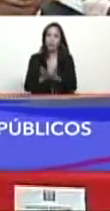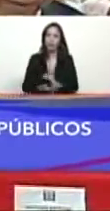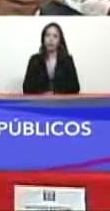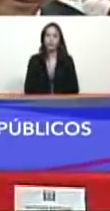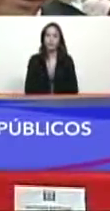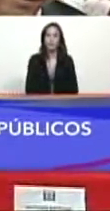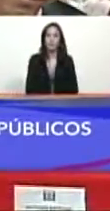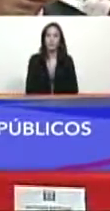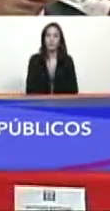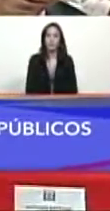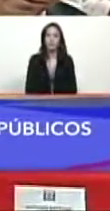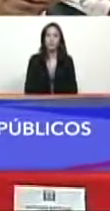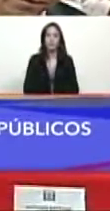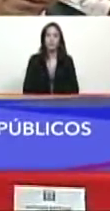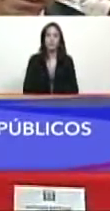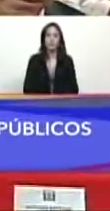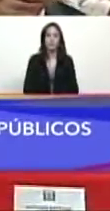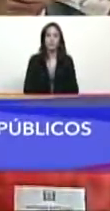en tiempo real.